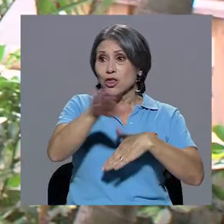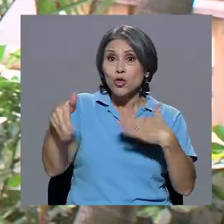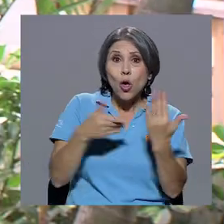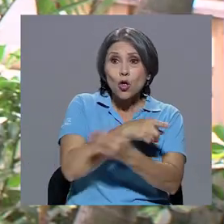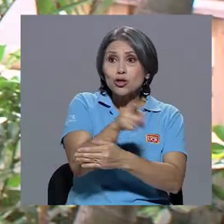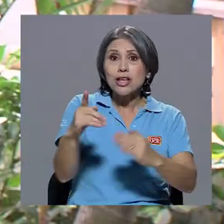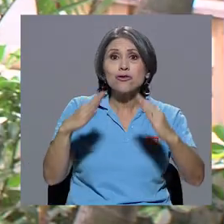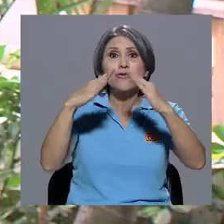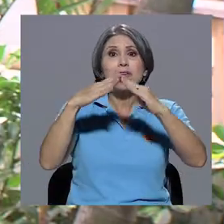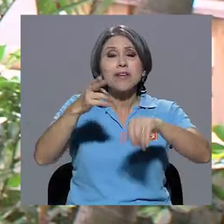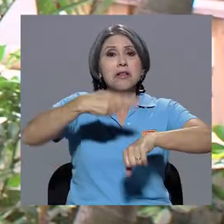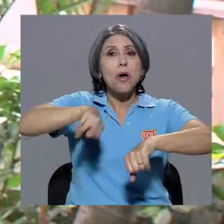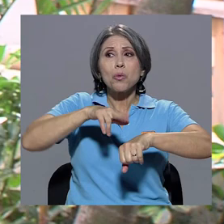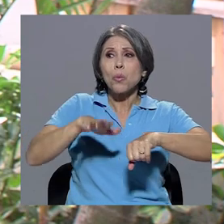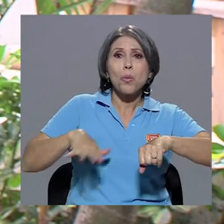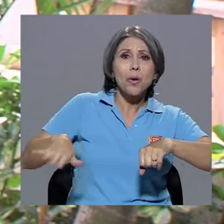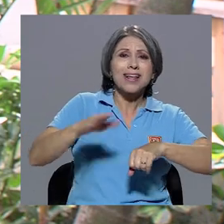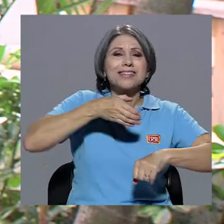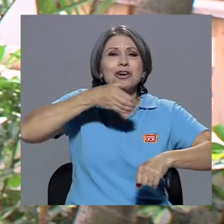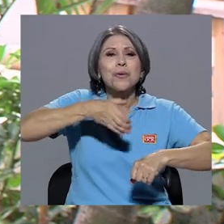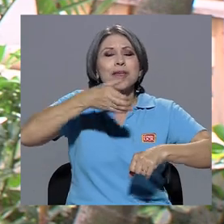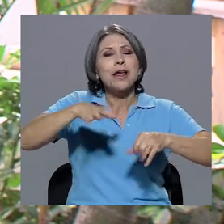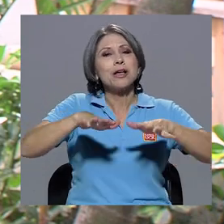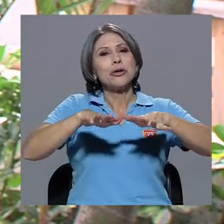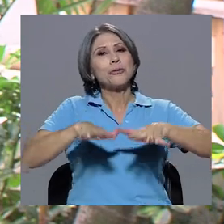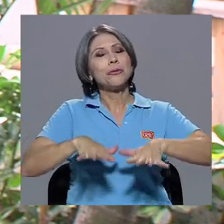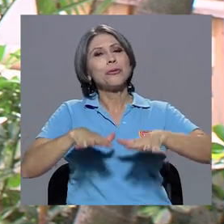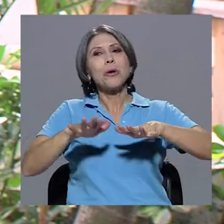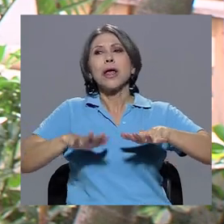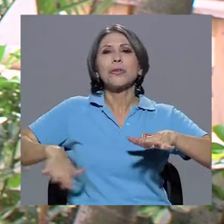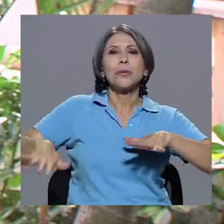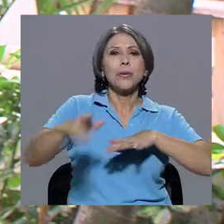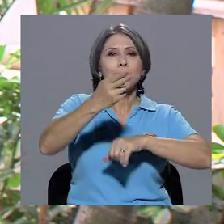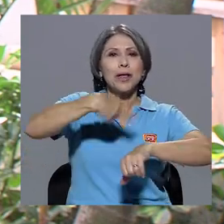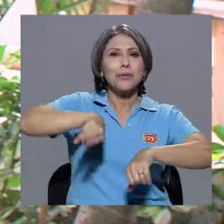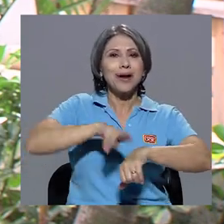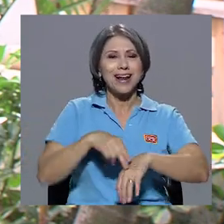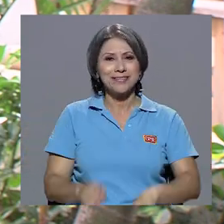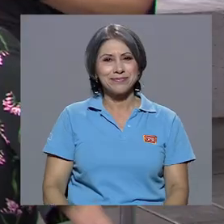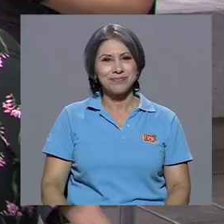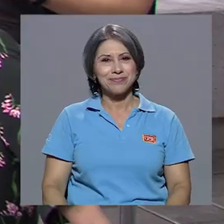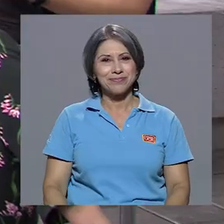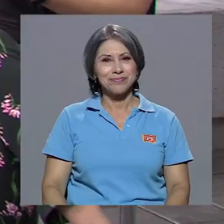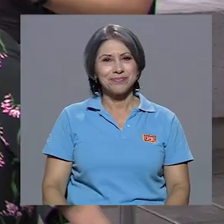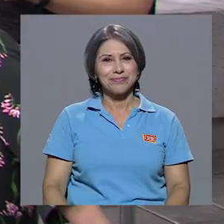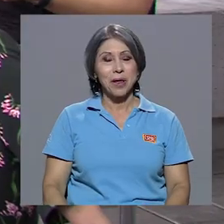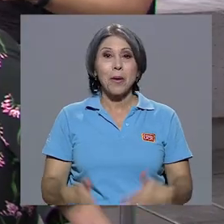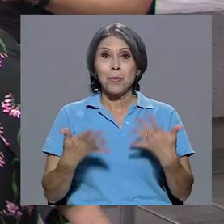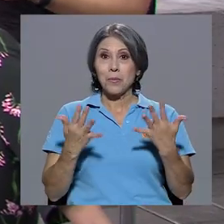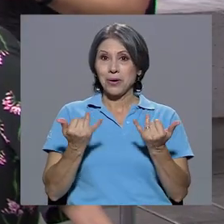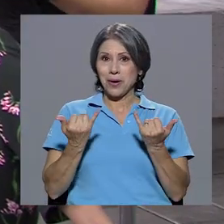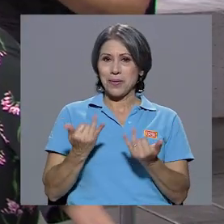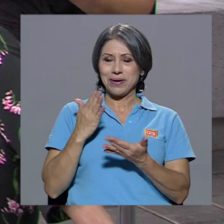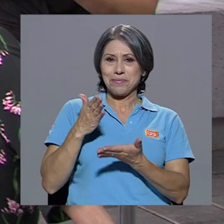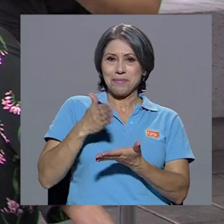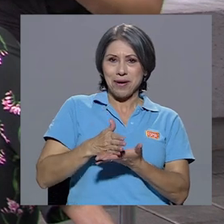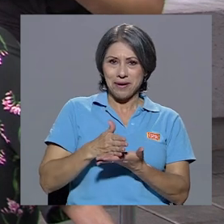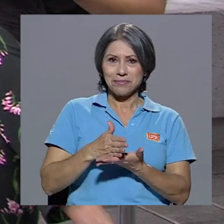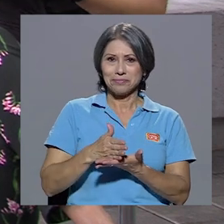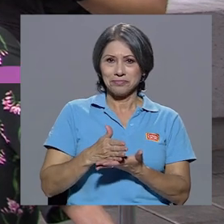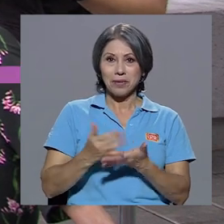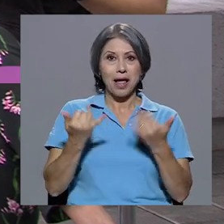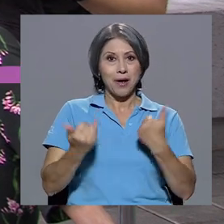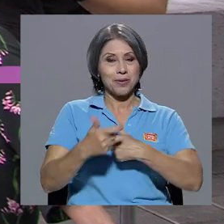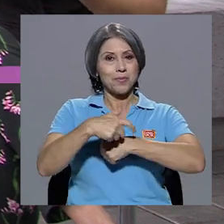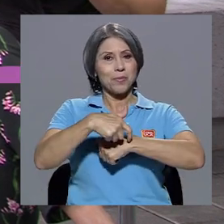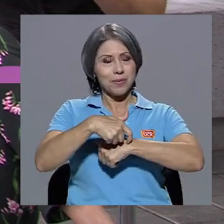naturales, entonces por eso se recomienda relajarse en un entorno natural, digamos. Bueno, vamos a hacer aquí una pausa. Sí. Es momento